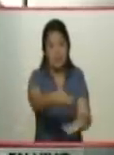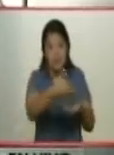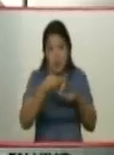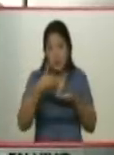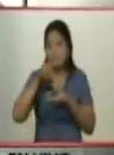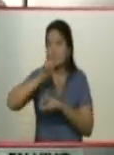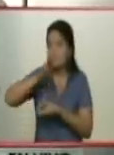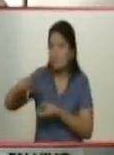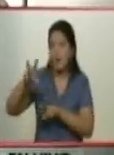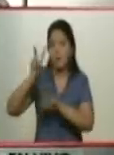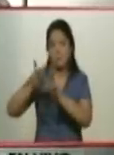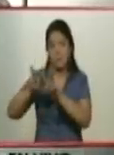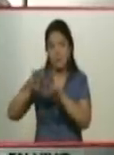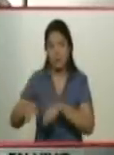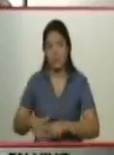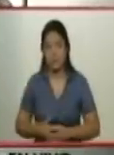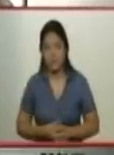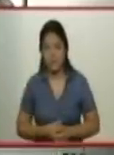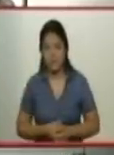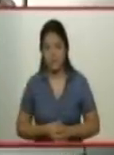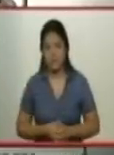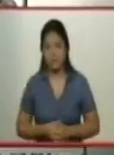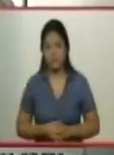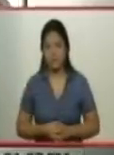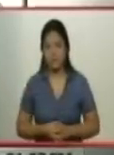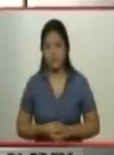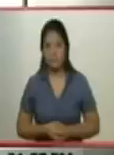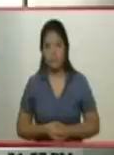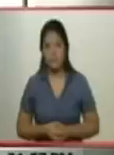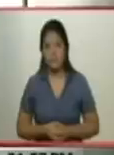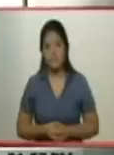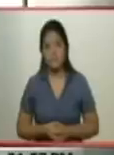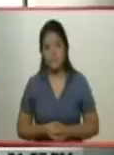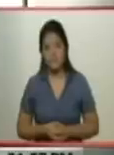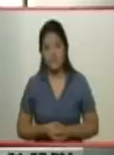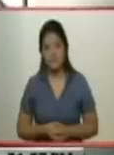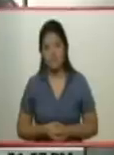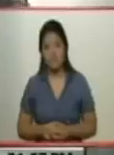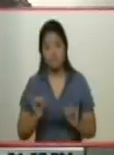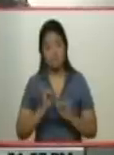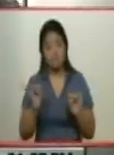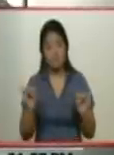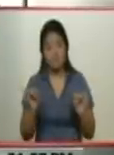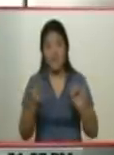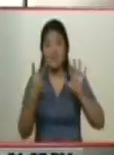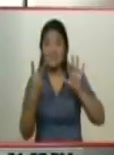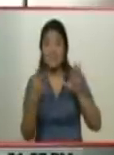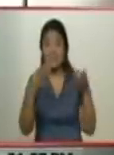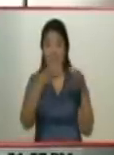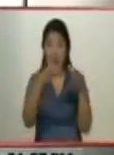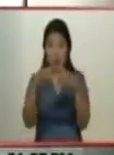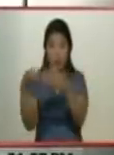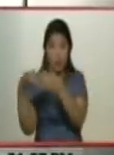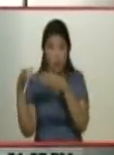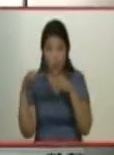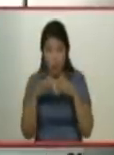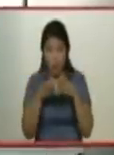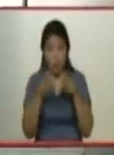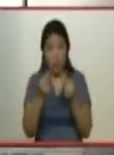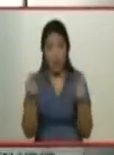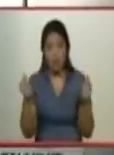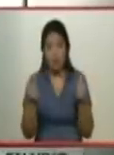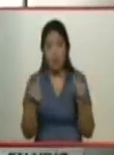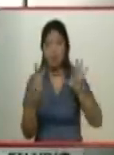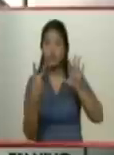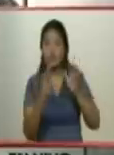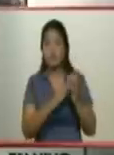vivienda de la misión vivienda Venezuela en fin fueron desmanteladas siete bandas con sus siete